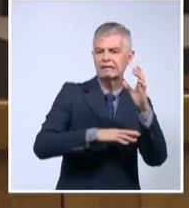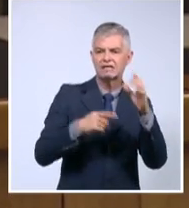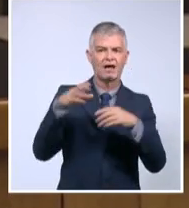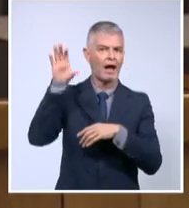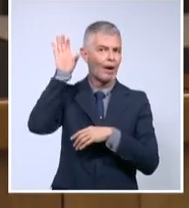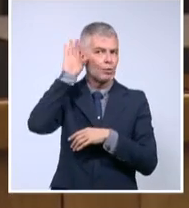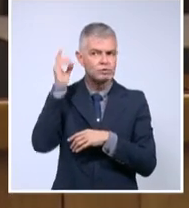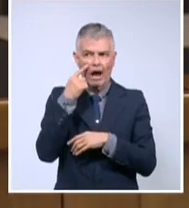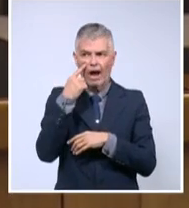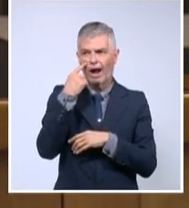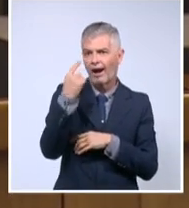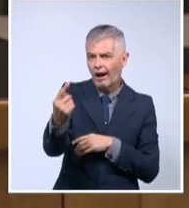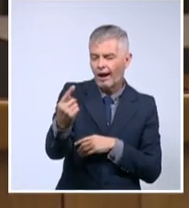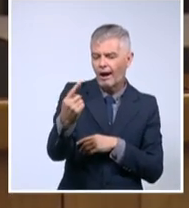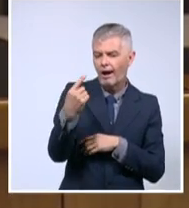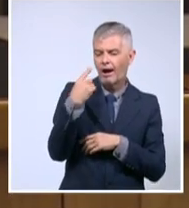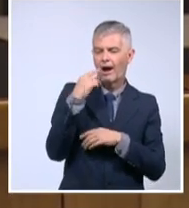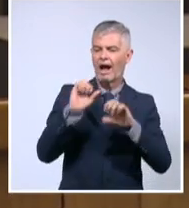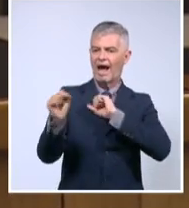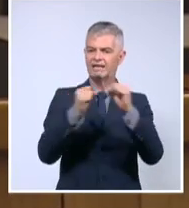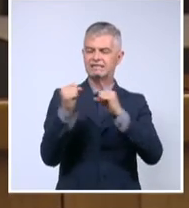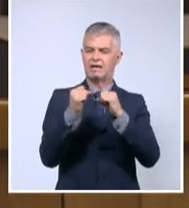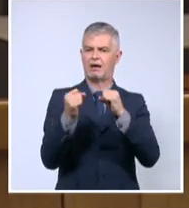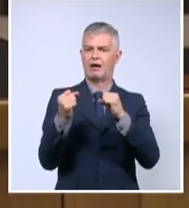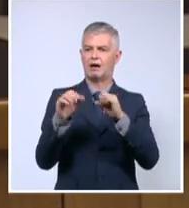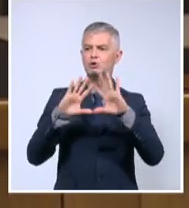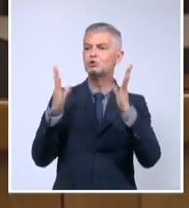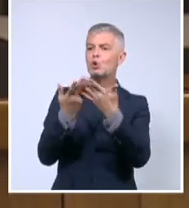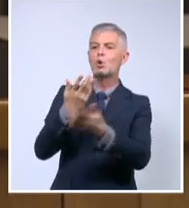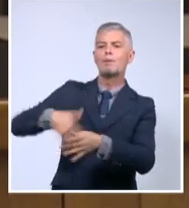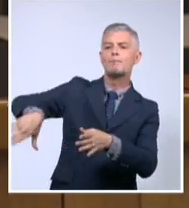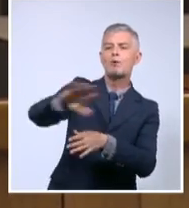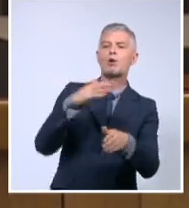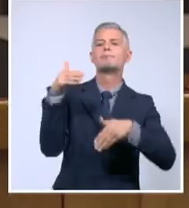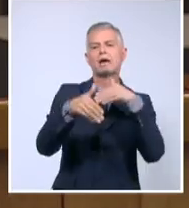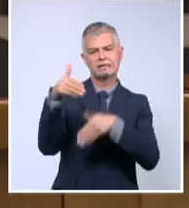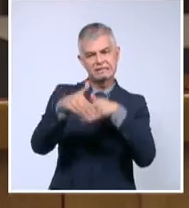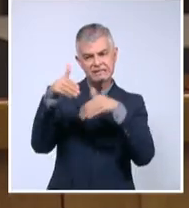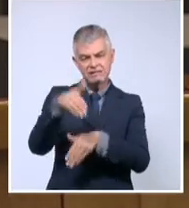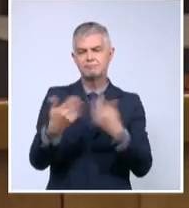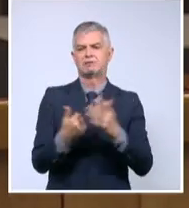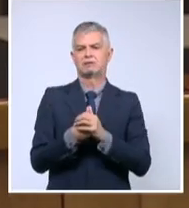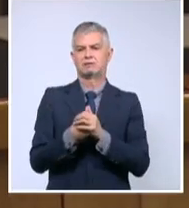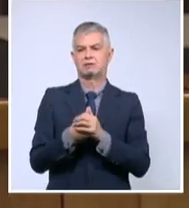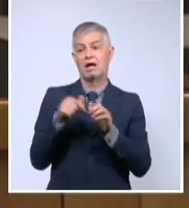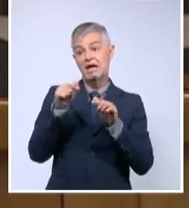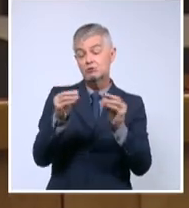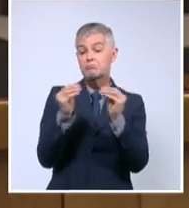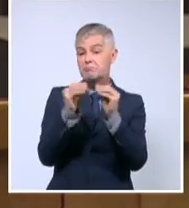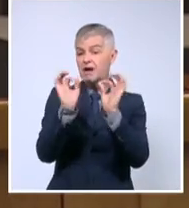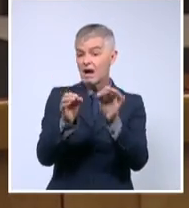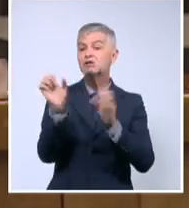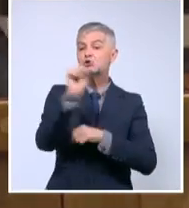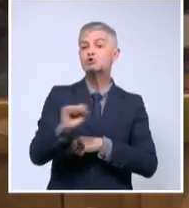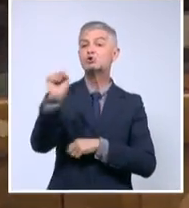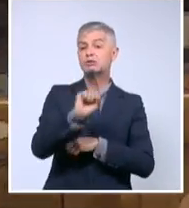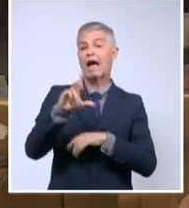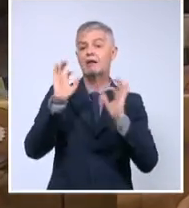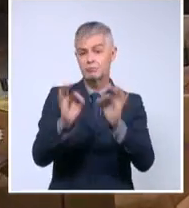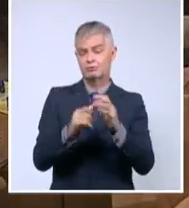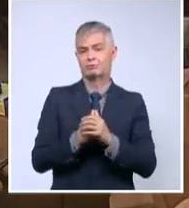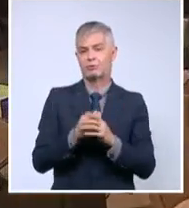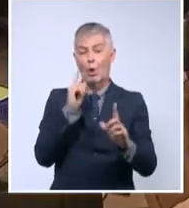atender, a garantizar la participación ciudadana sin la cual la democracia socialista carece de sentido. El